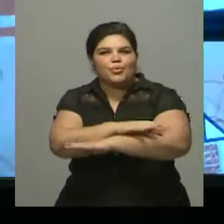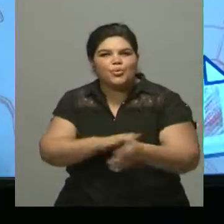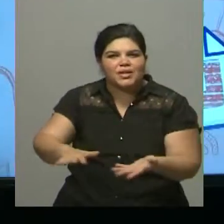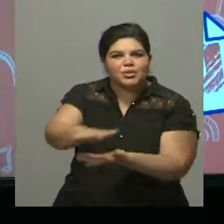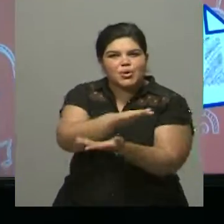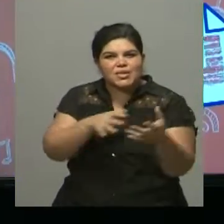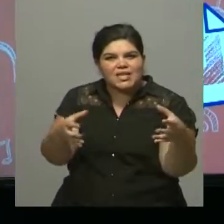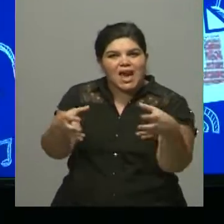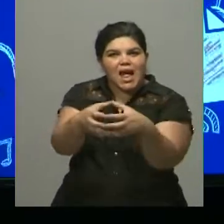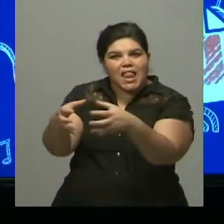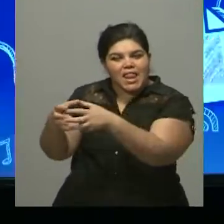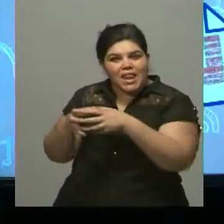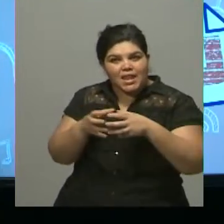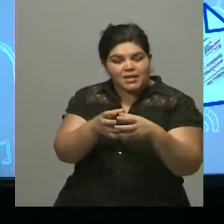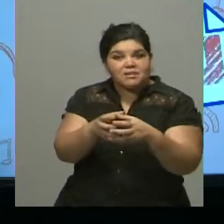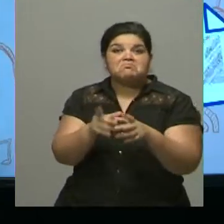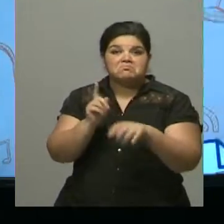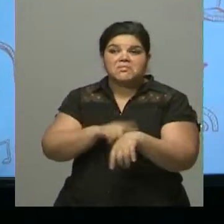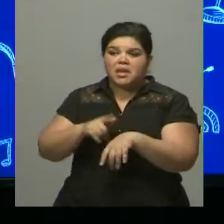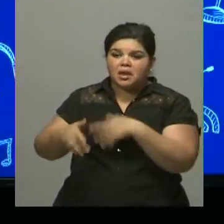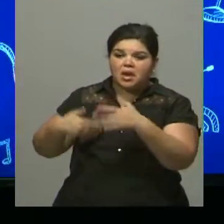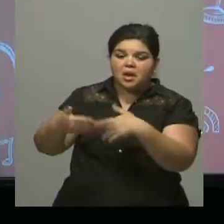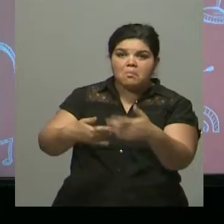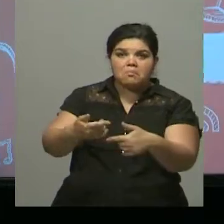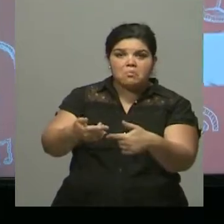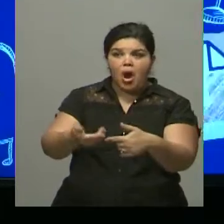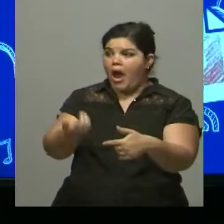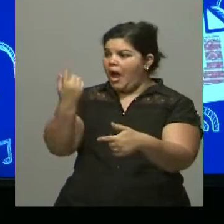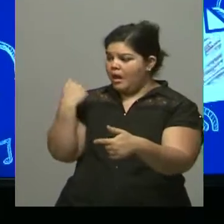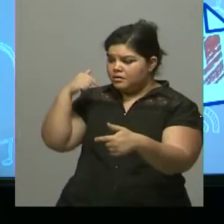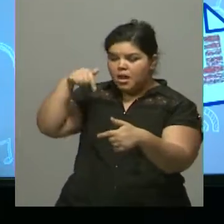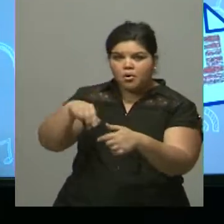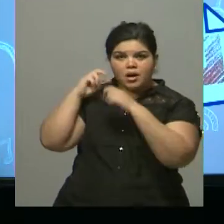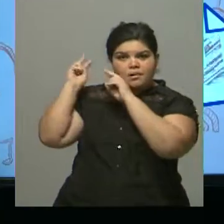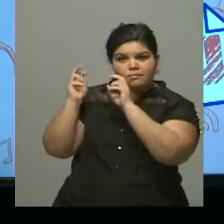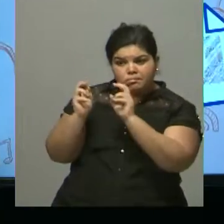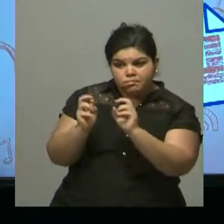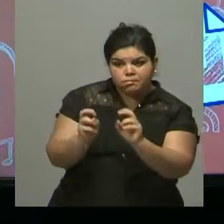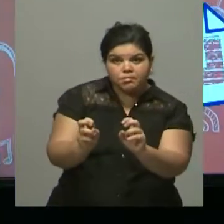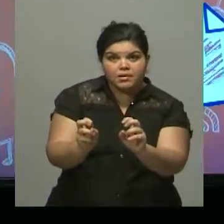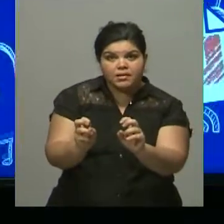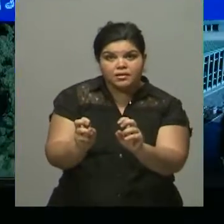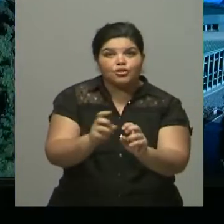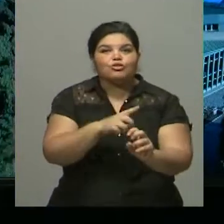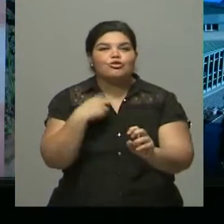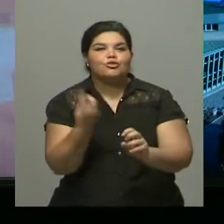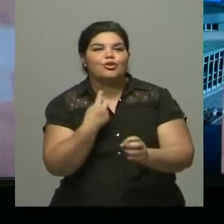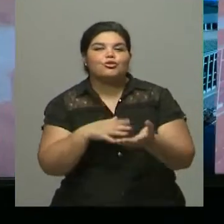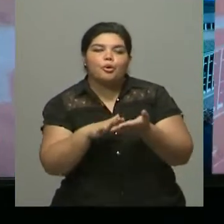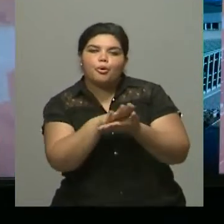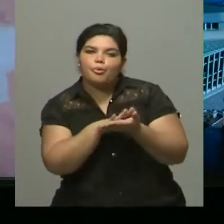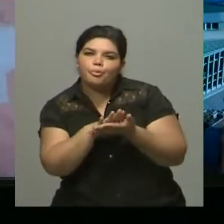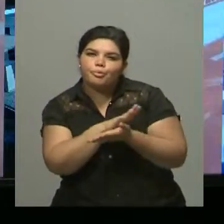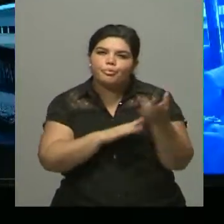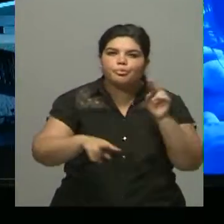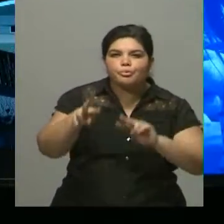los fenómenos sociales a lo largo del tiempo y en el presente, bueno, intentar poner un paño de